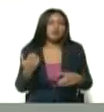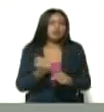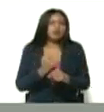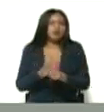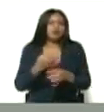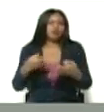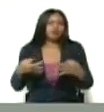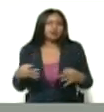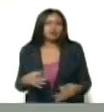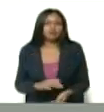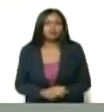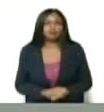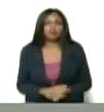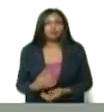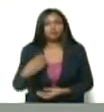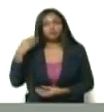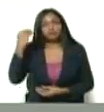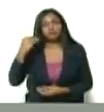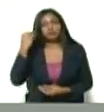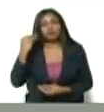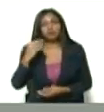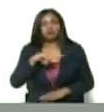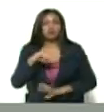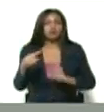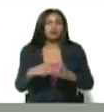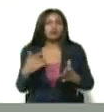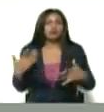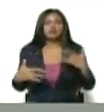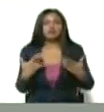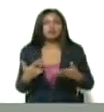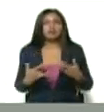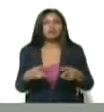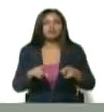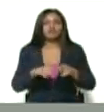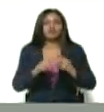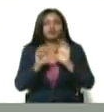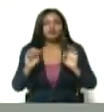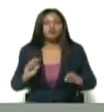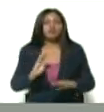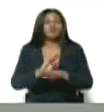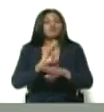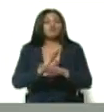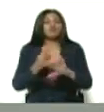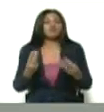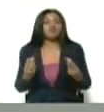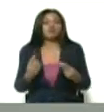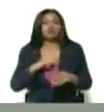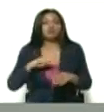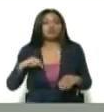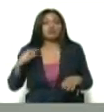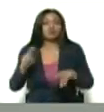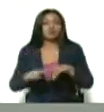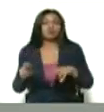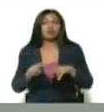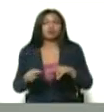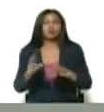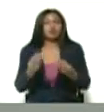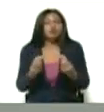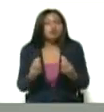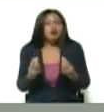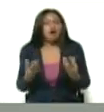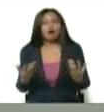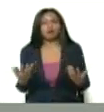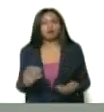normales. Yo creo que en el caso concreto de las actividades académicas tenemos que cuidar mucho a nuestros niños, tenemos que cuidar a los